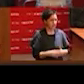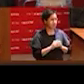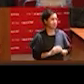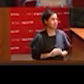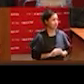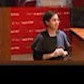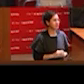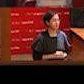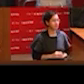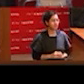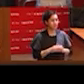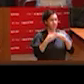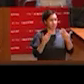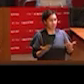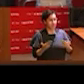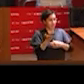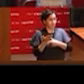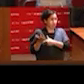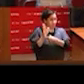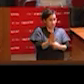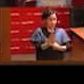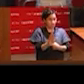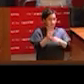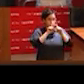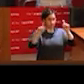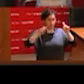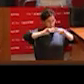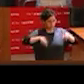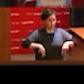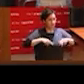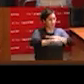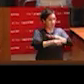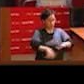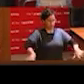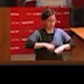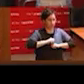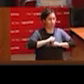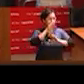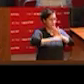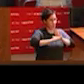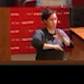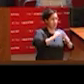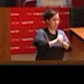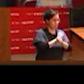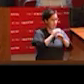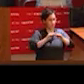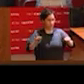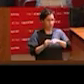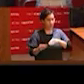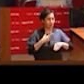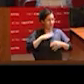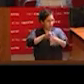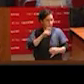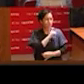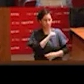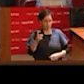tanto presentarnos como la entidad fsc inserta es la entidad Por tanto que gestiona los programas de empleo y formación de la fundación 11 y en este